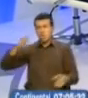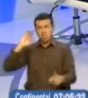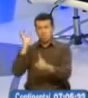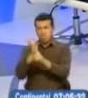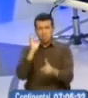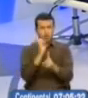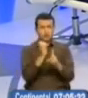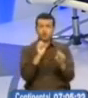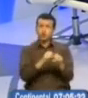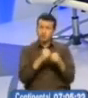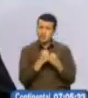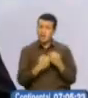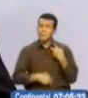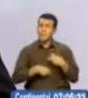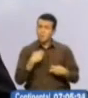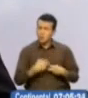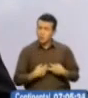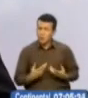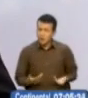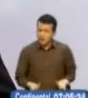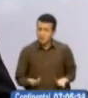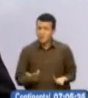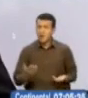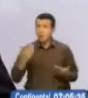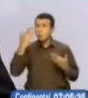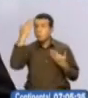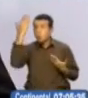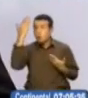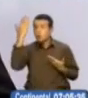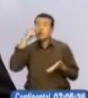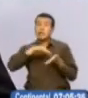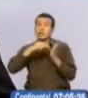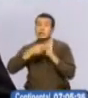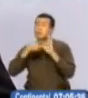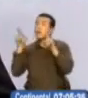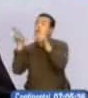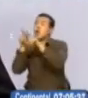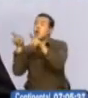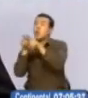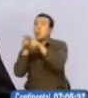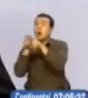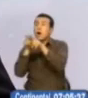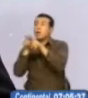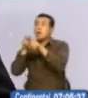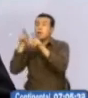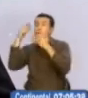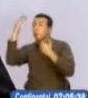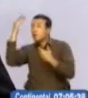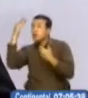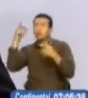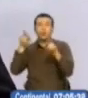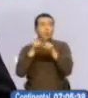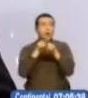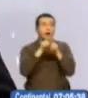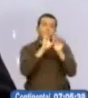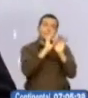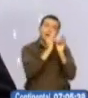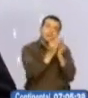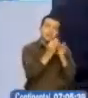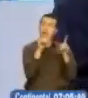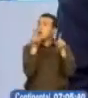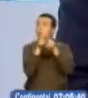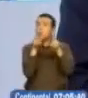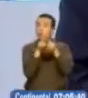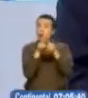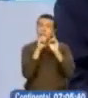como sociedad, sí, pero quizá los políticos son una foto de cómo se actúa en las calles o en la casa, ¿no? Me parece. Ahora,